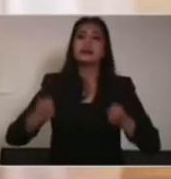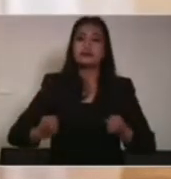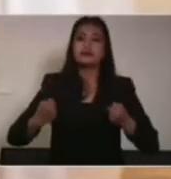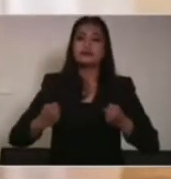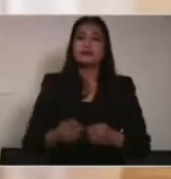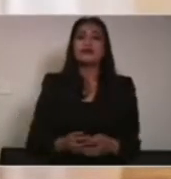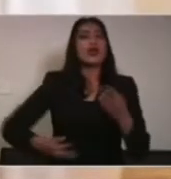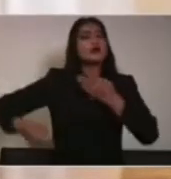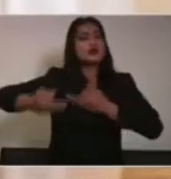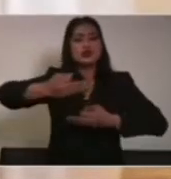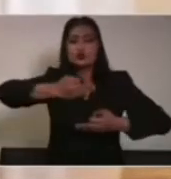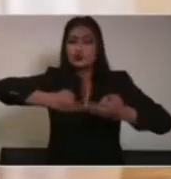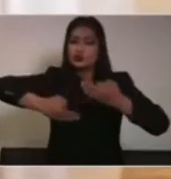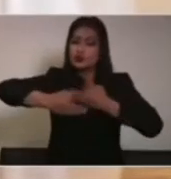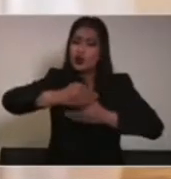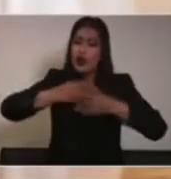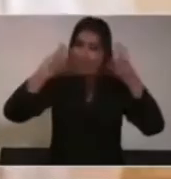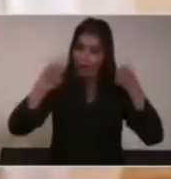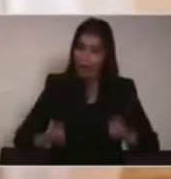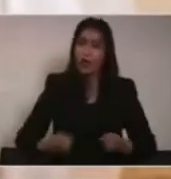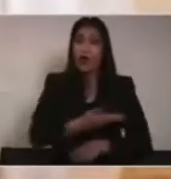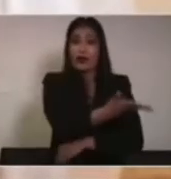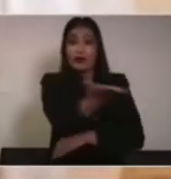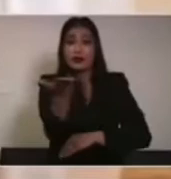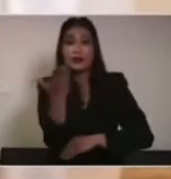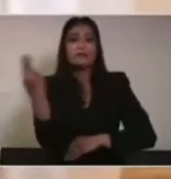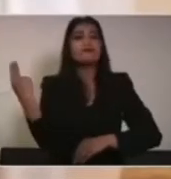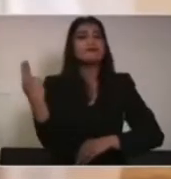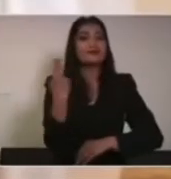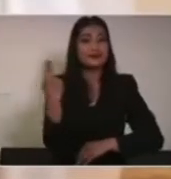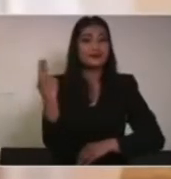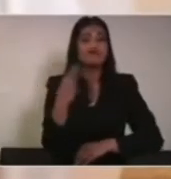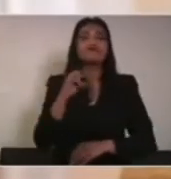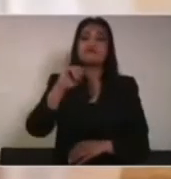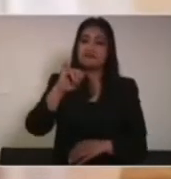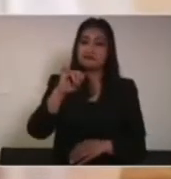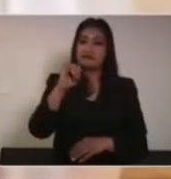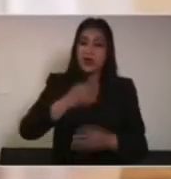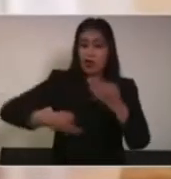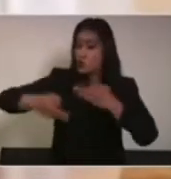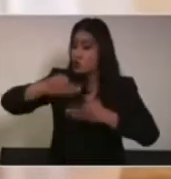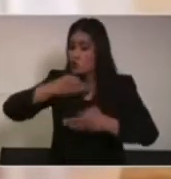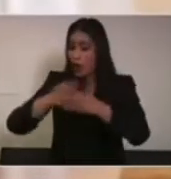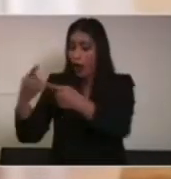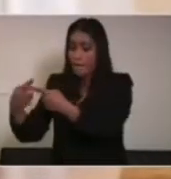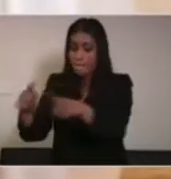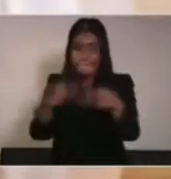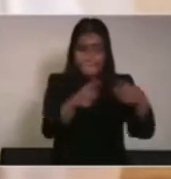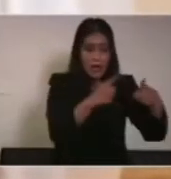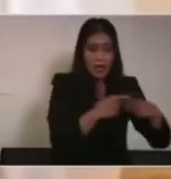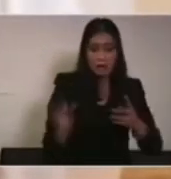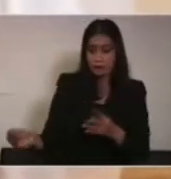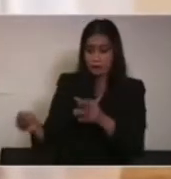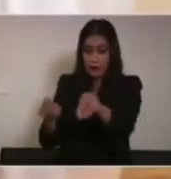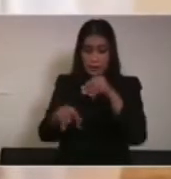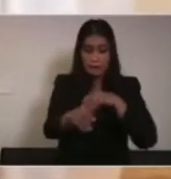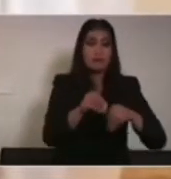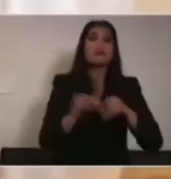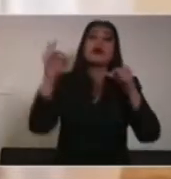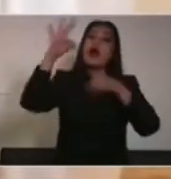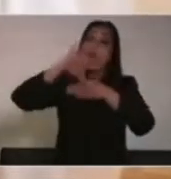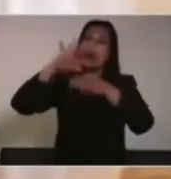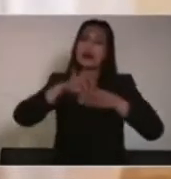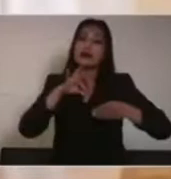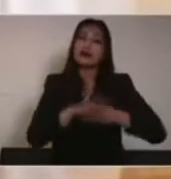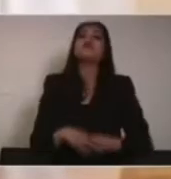toda la seguridad que requieran los órganos electorales para el cumplimiento de